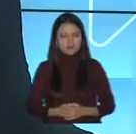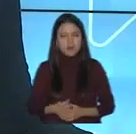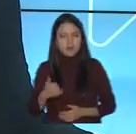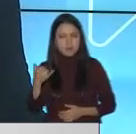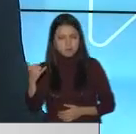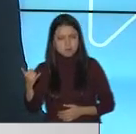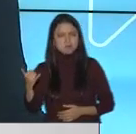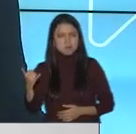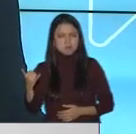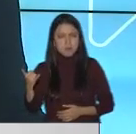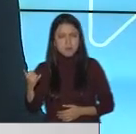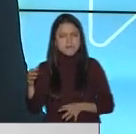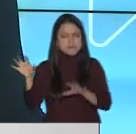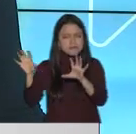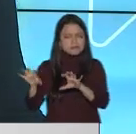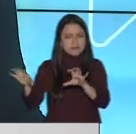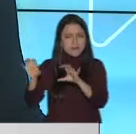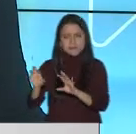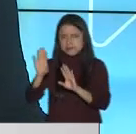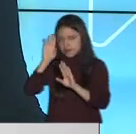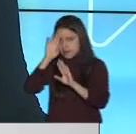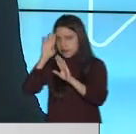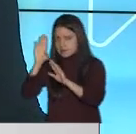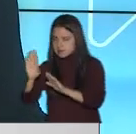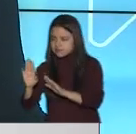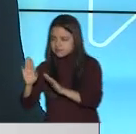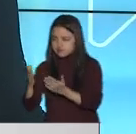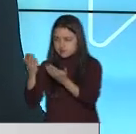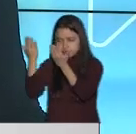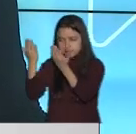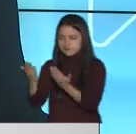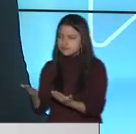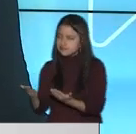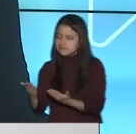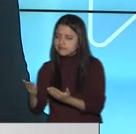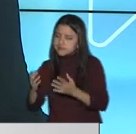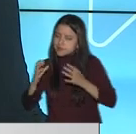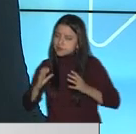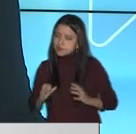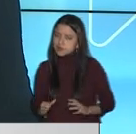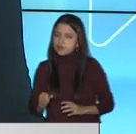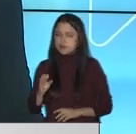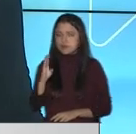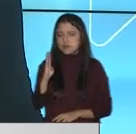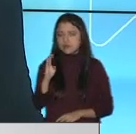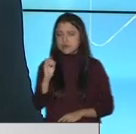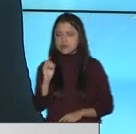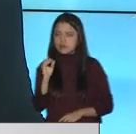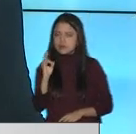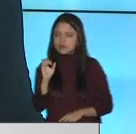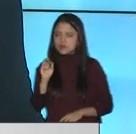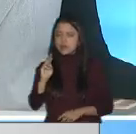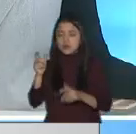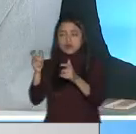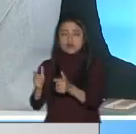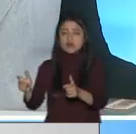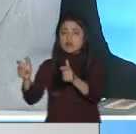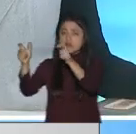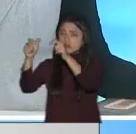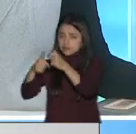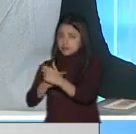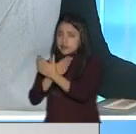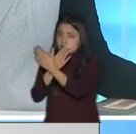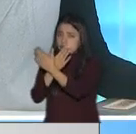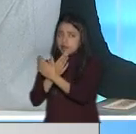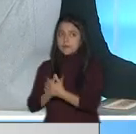A esta hora sigue dispuesta la Cámara Ardiente, donde se rinde tributo a los restos del maestro Fernando Botero en el Congreso de la República.